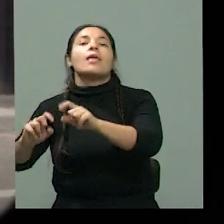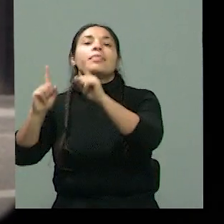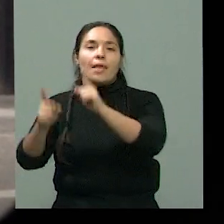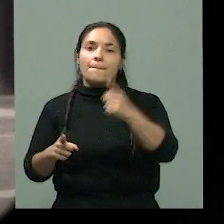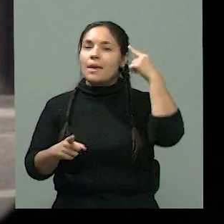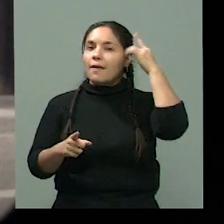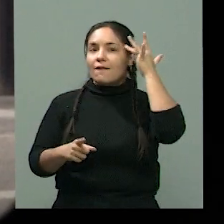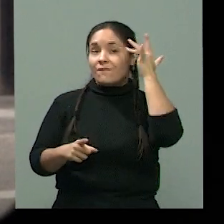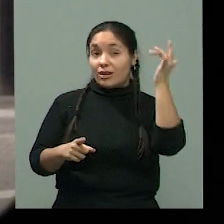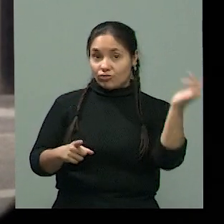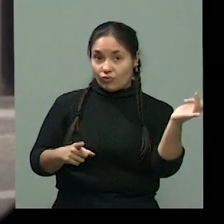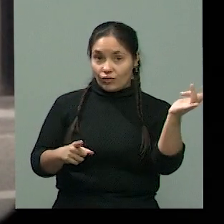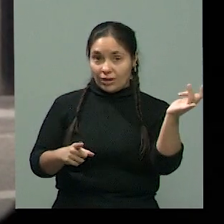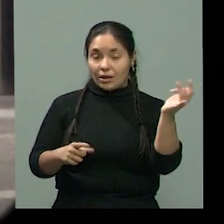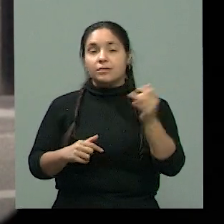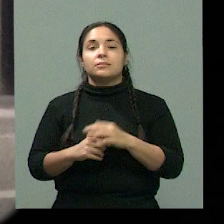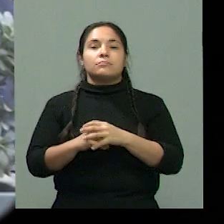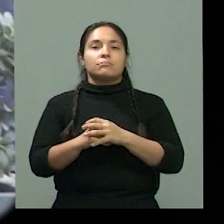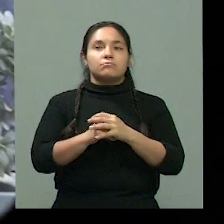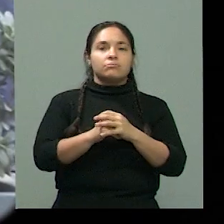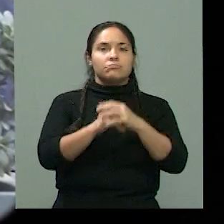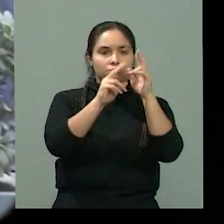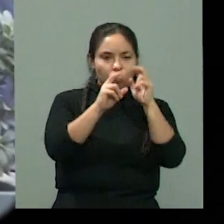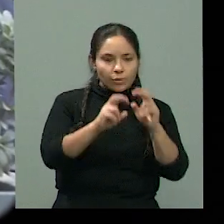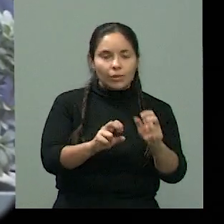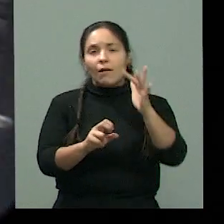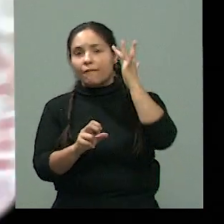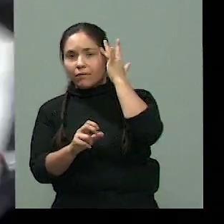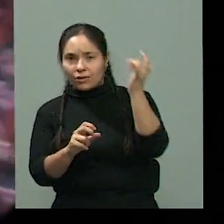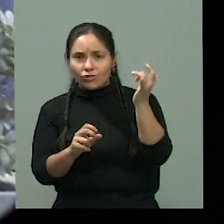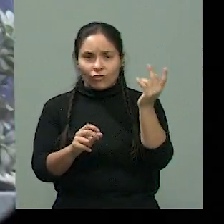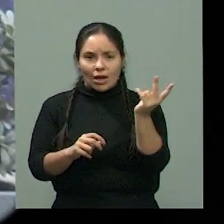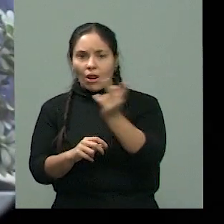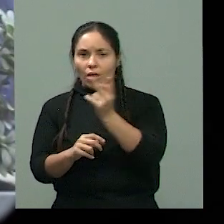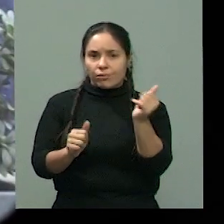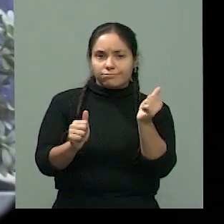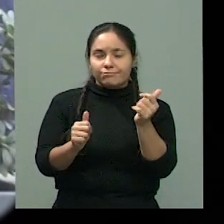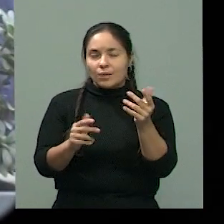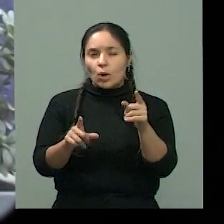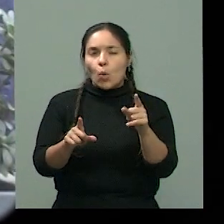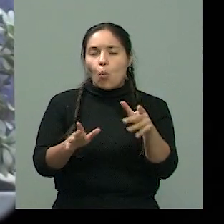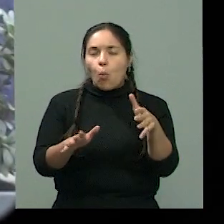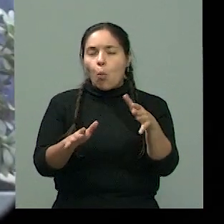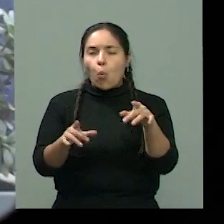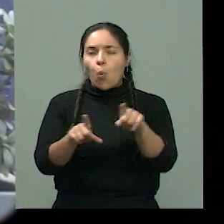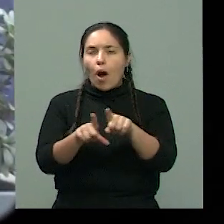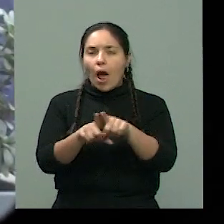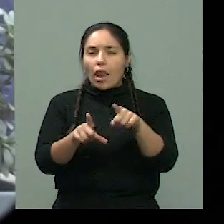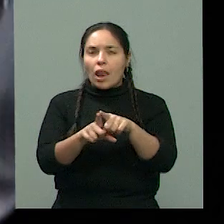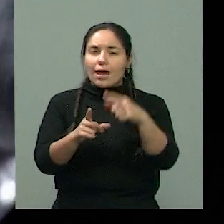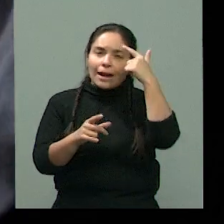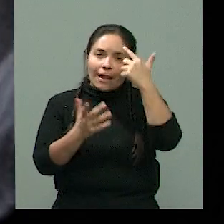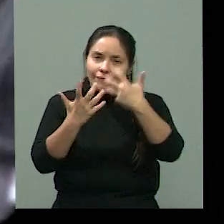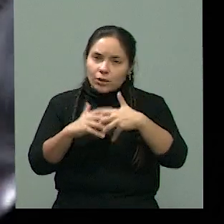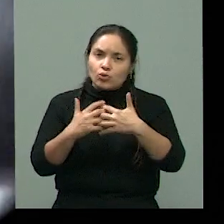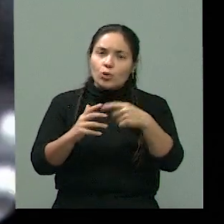La técnica y la filosofía están caminando muy cerquita respecto a preguntas, ¿no?